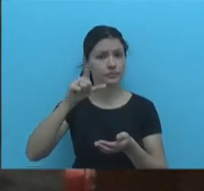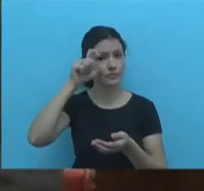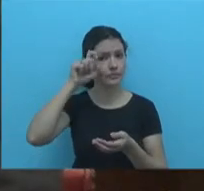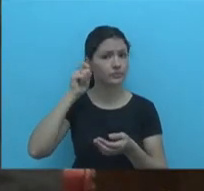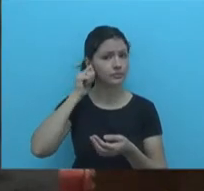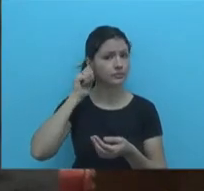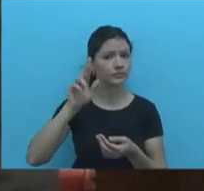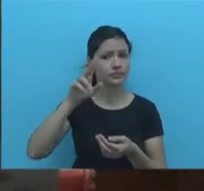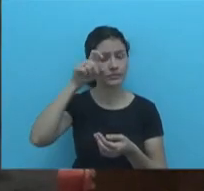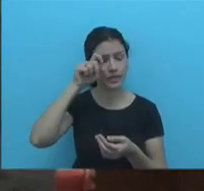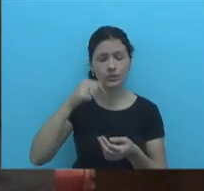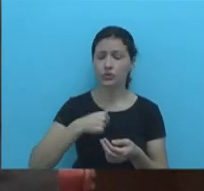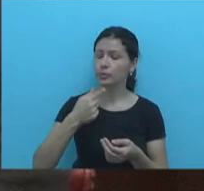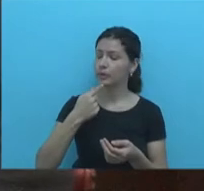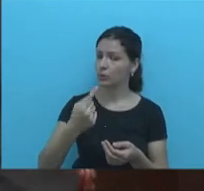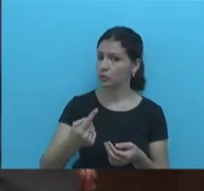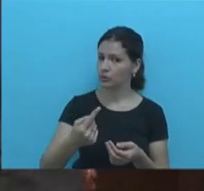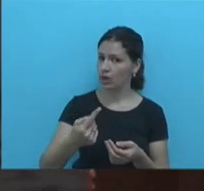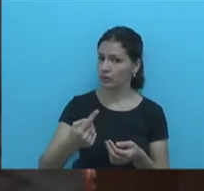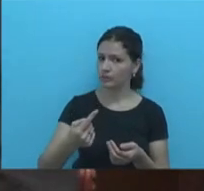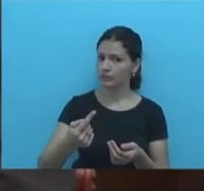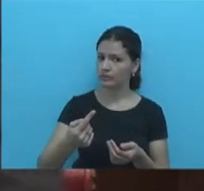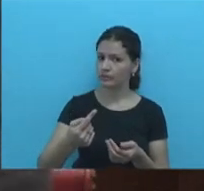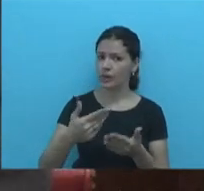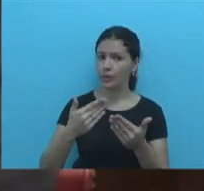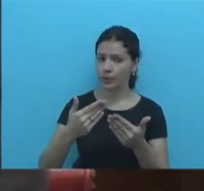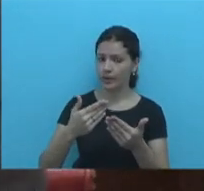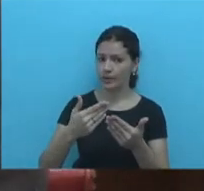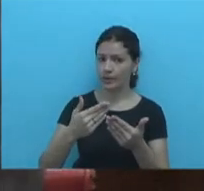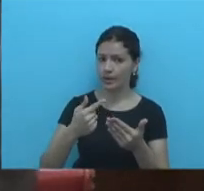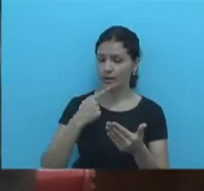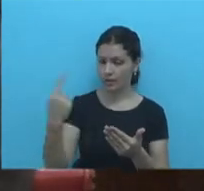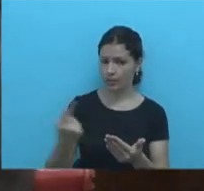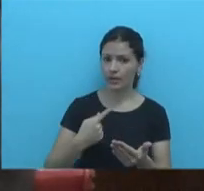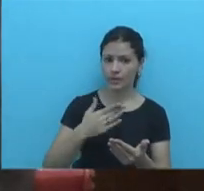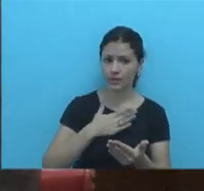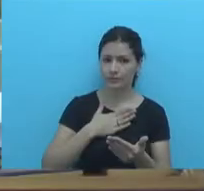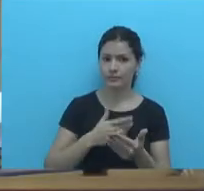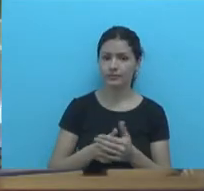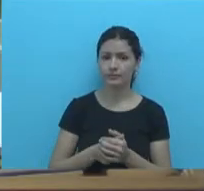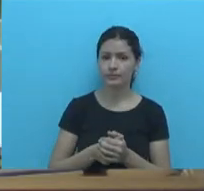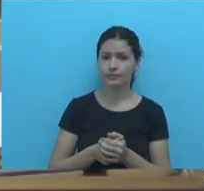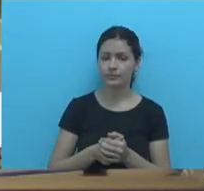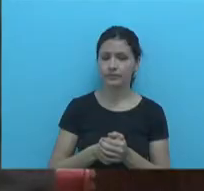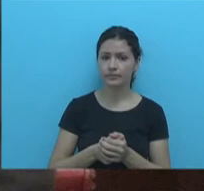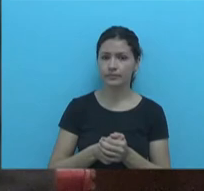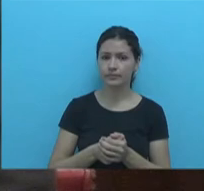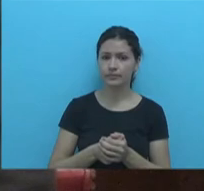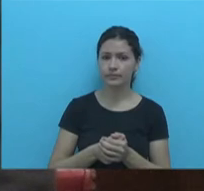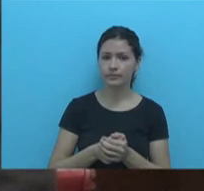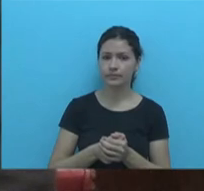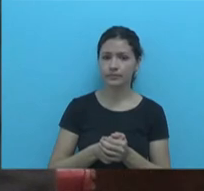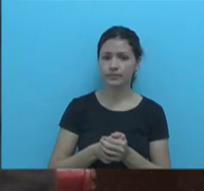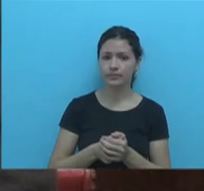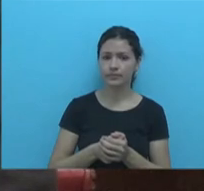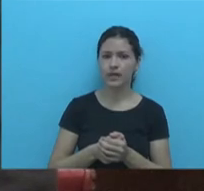también quería preguntar si podía responder a mi pregunta. ¿Cuál era? La pregunta de quién sería